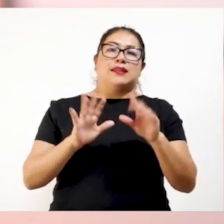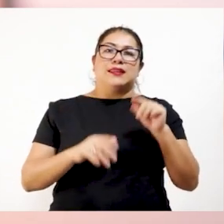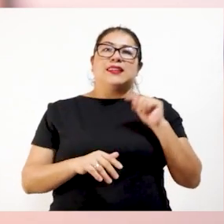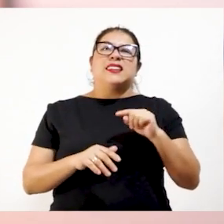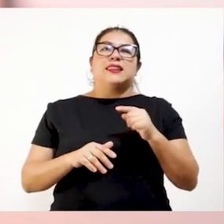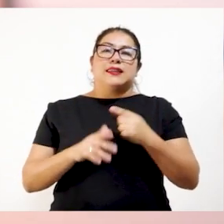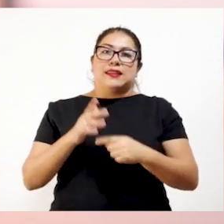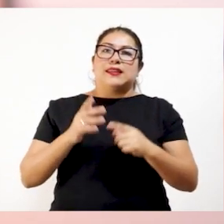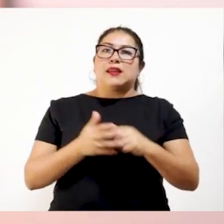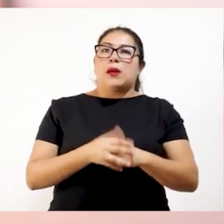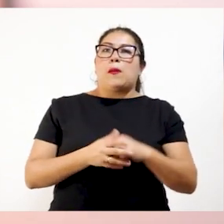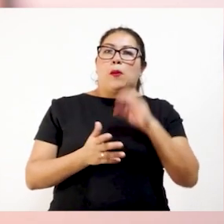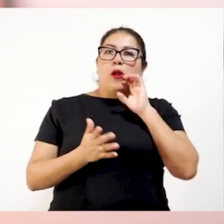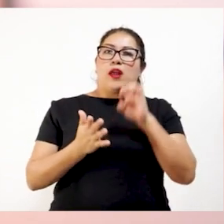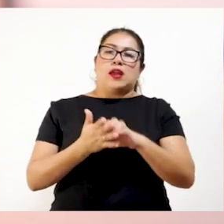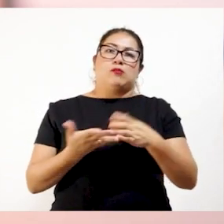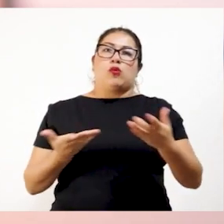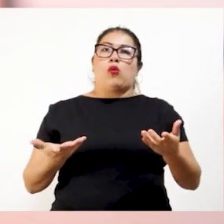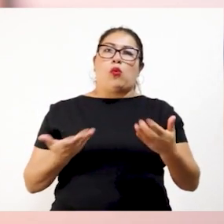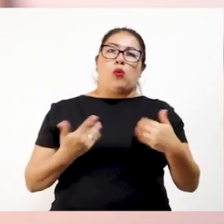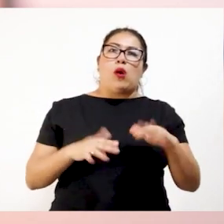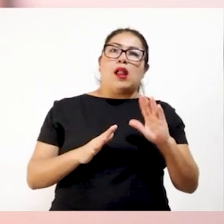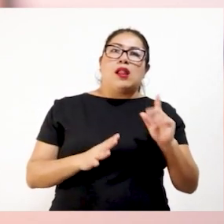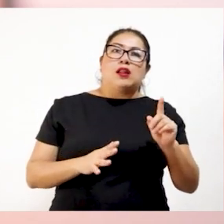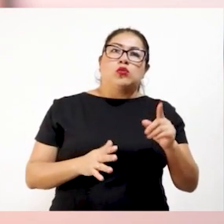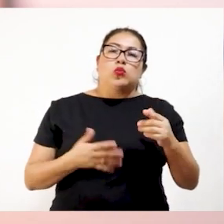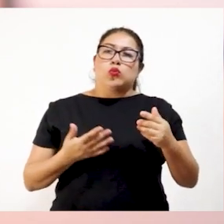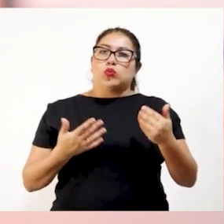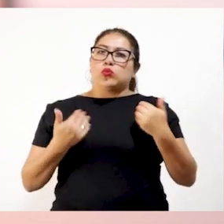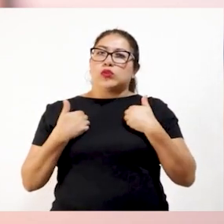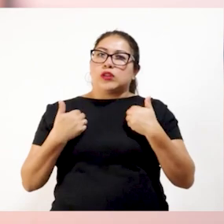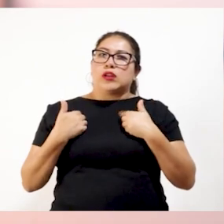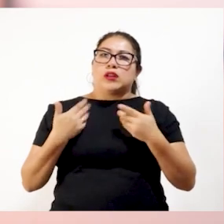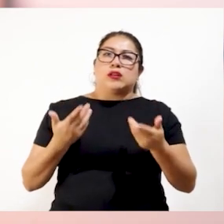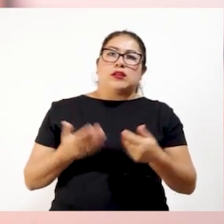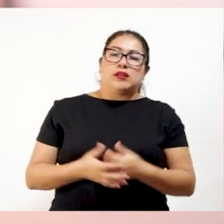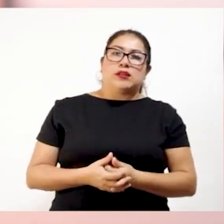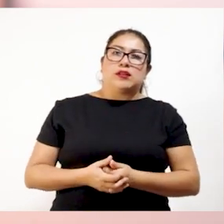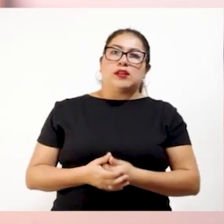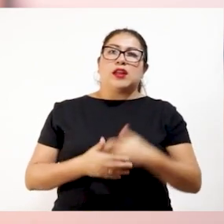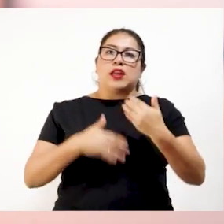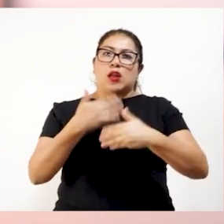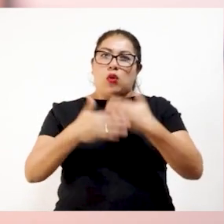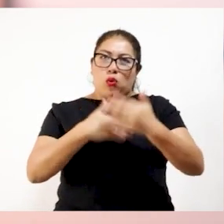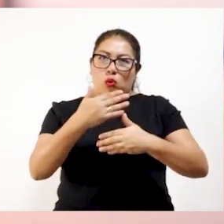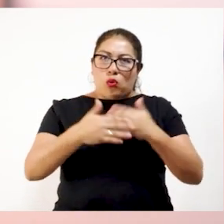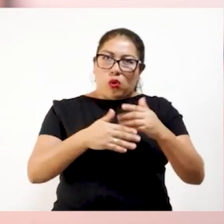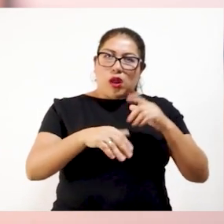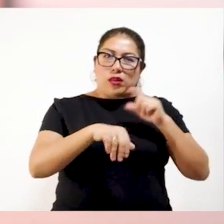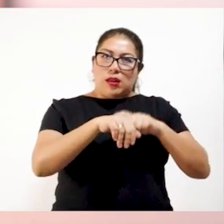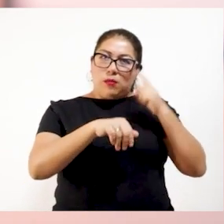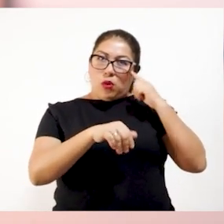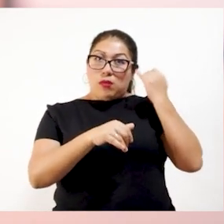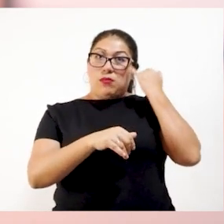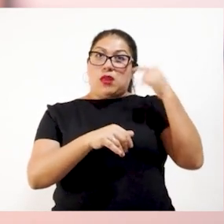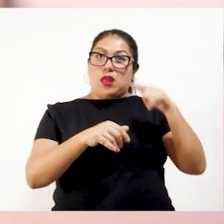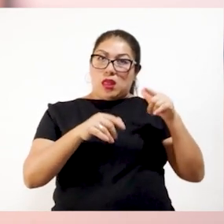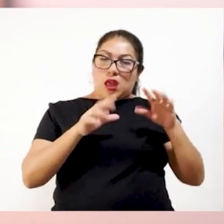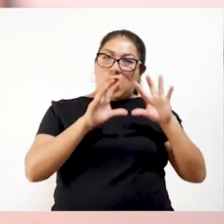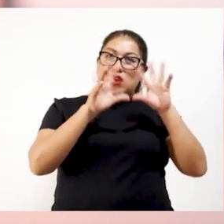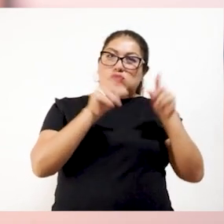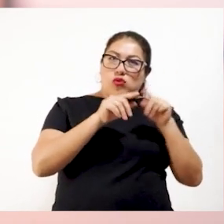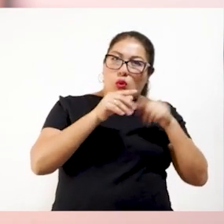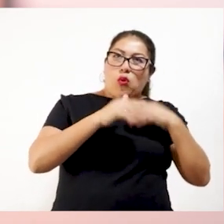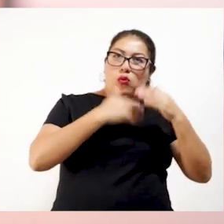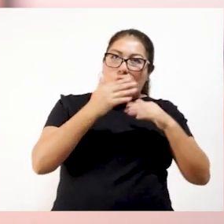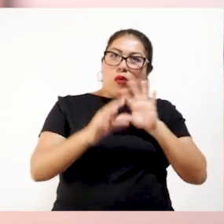incide directamente en algo que ha sido fundamental a la hora de construir todo este proceso relacionado y